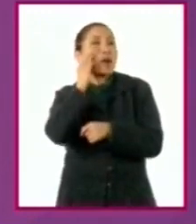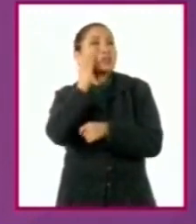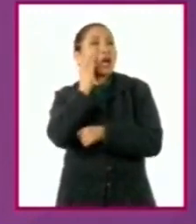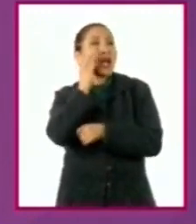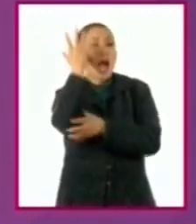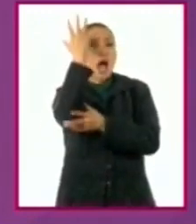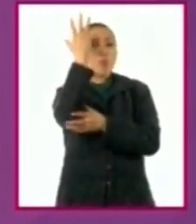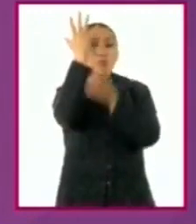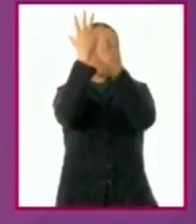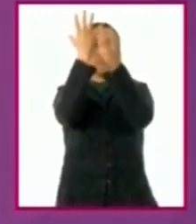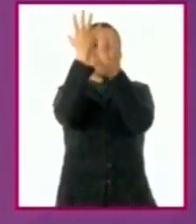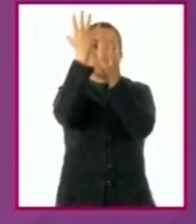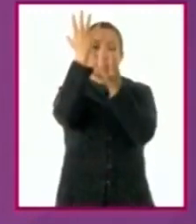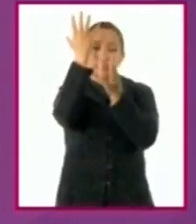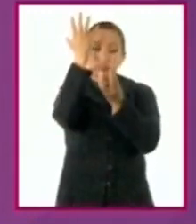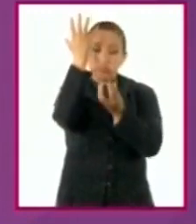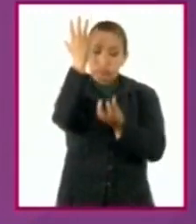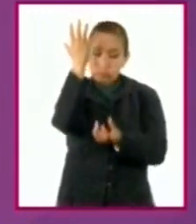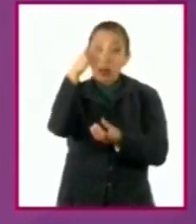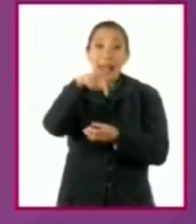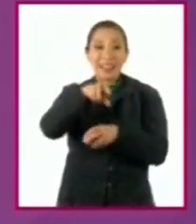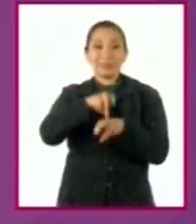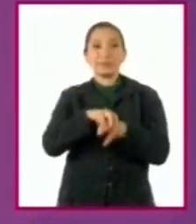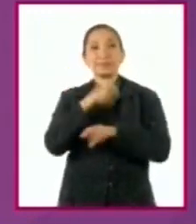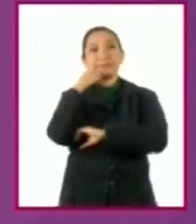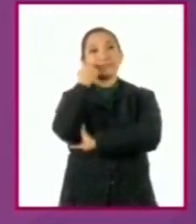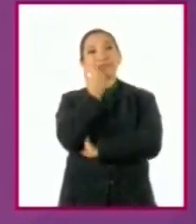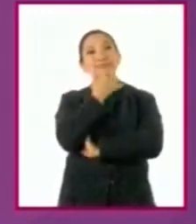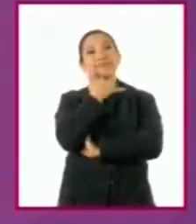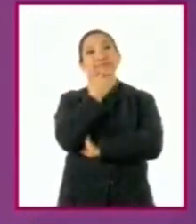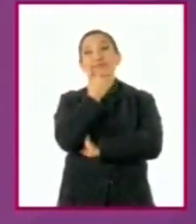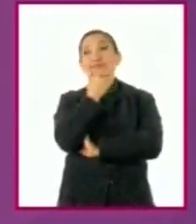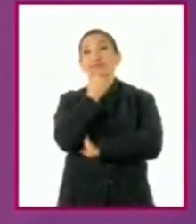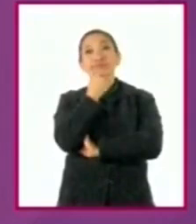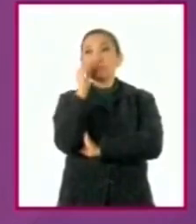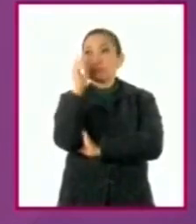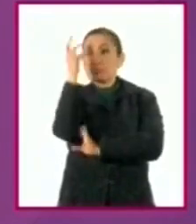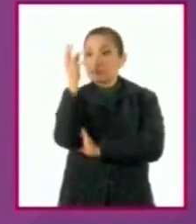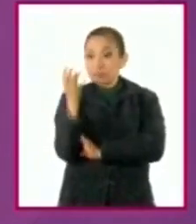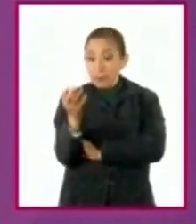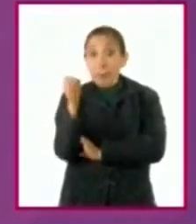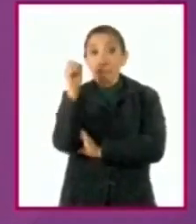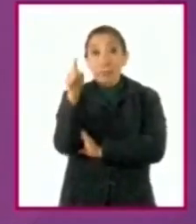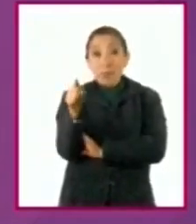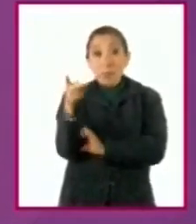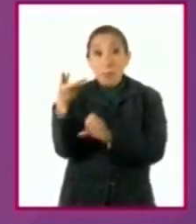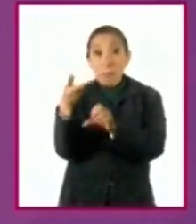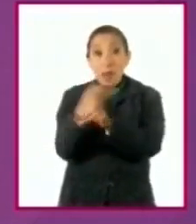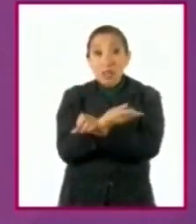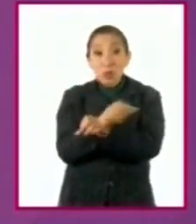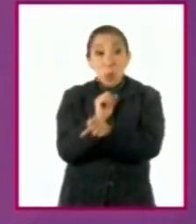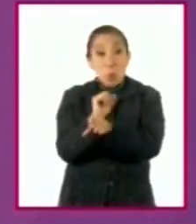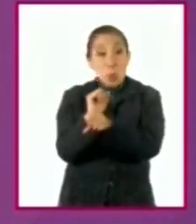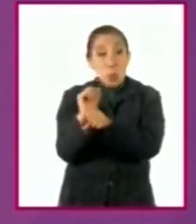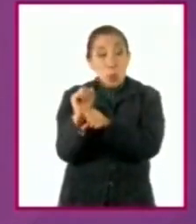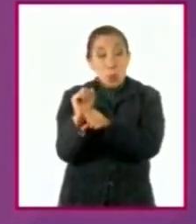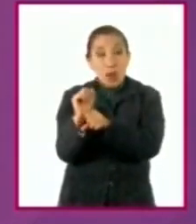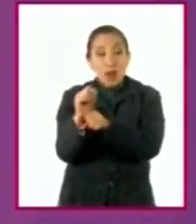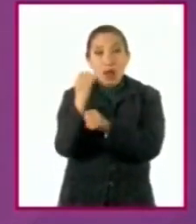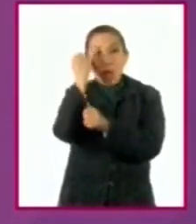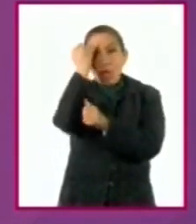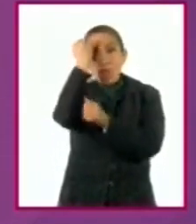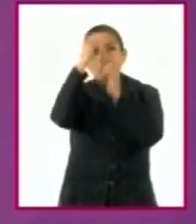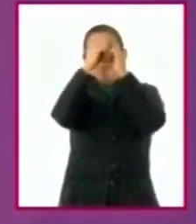manzana de un árbol mientras meditaba en el campo. A partir de ese hecho tan sencillo, tuvo una